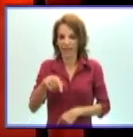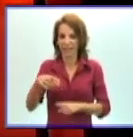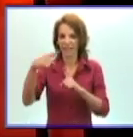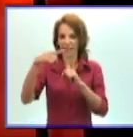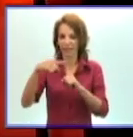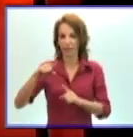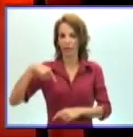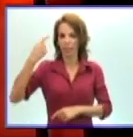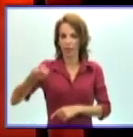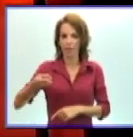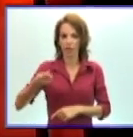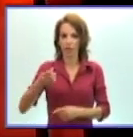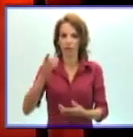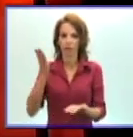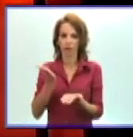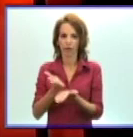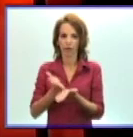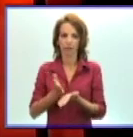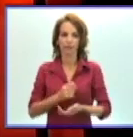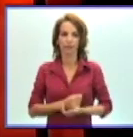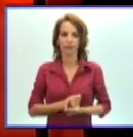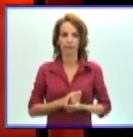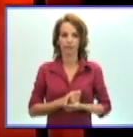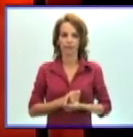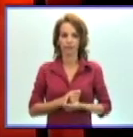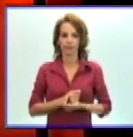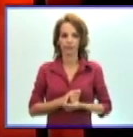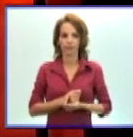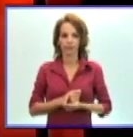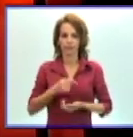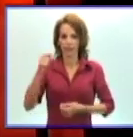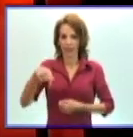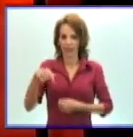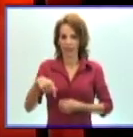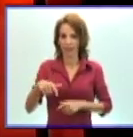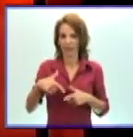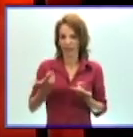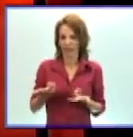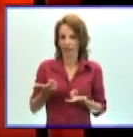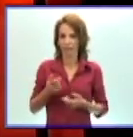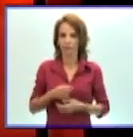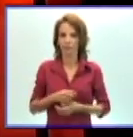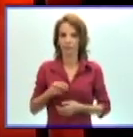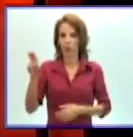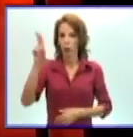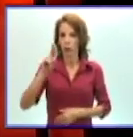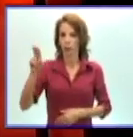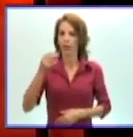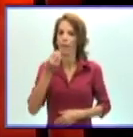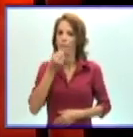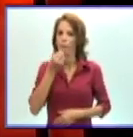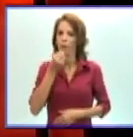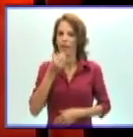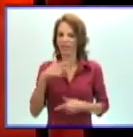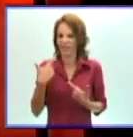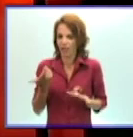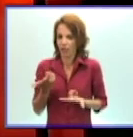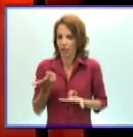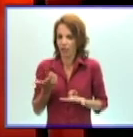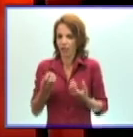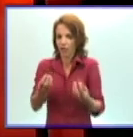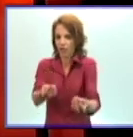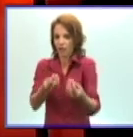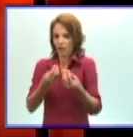encuentro. Hasta aquí hemos tratado de que en esta unidad ustedes puedan recibir los